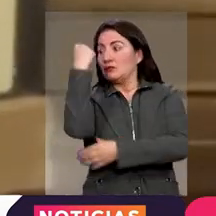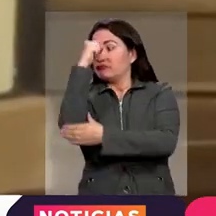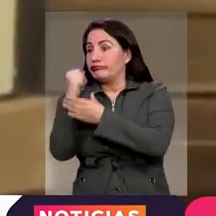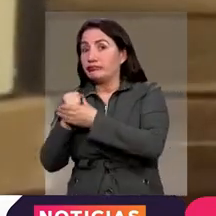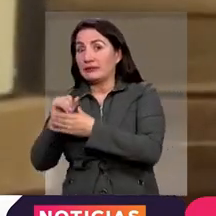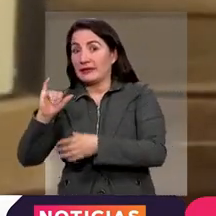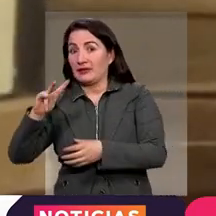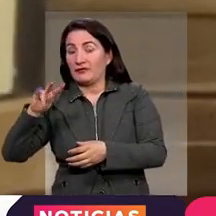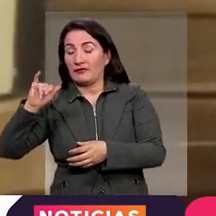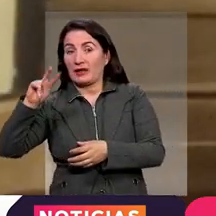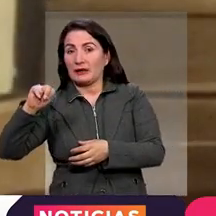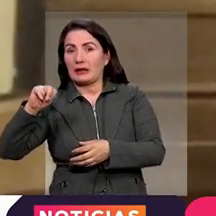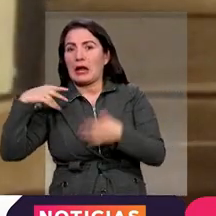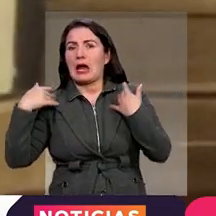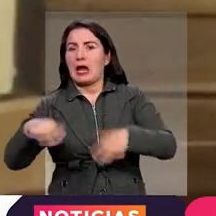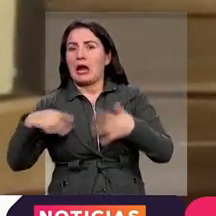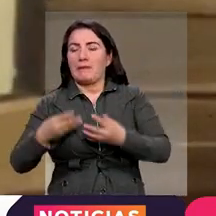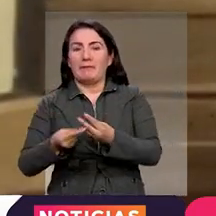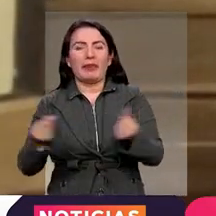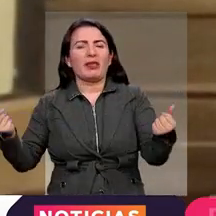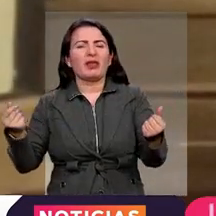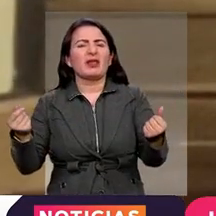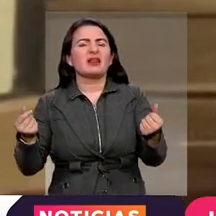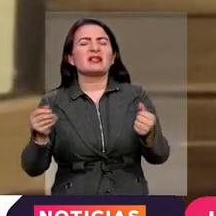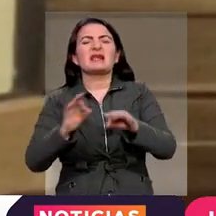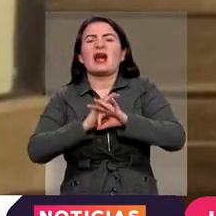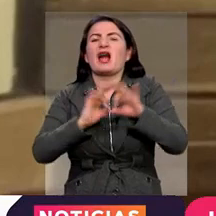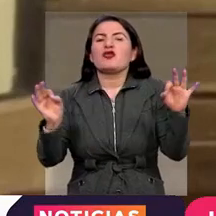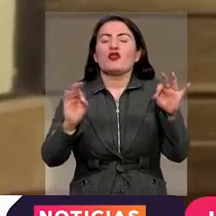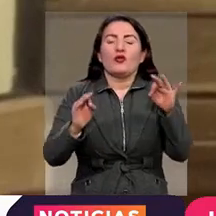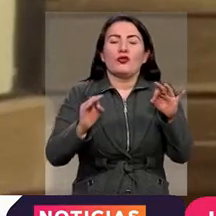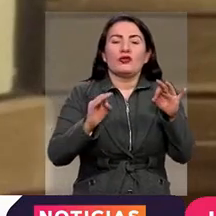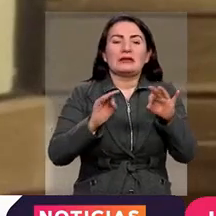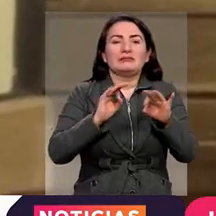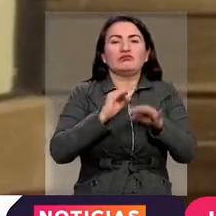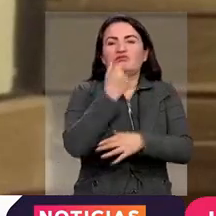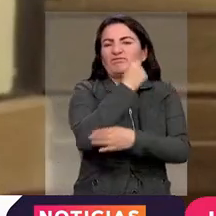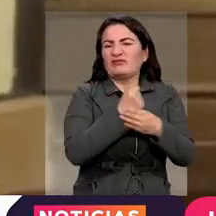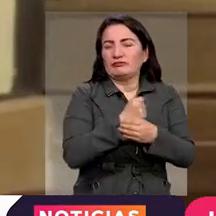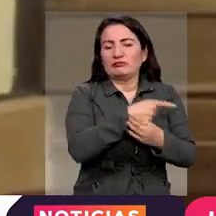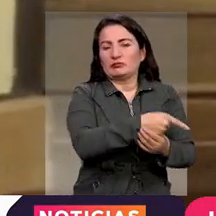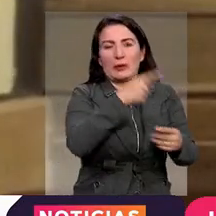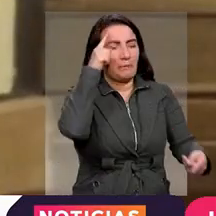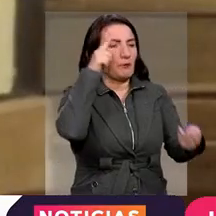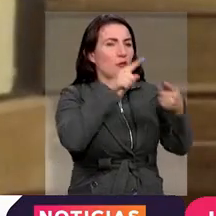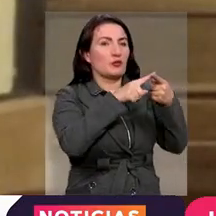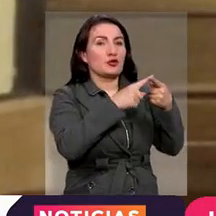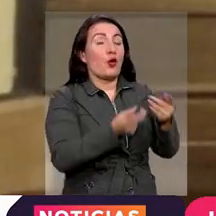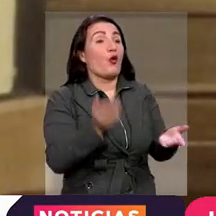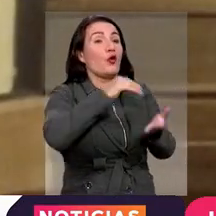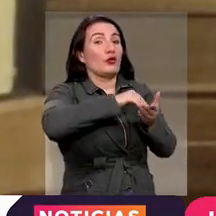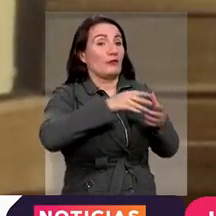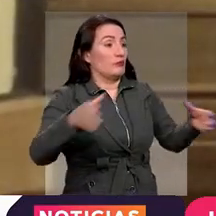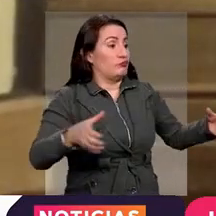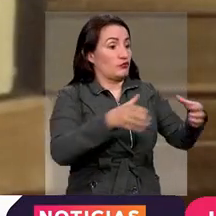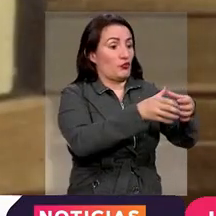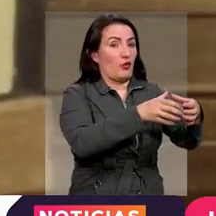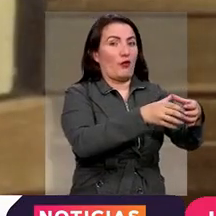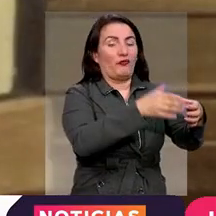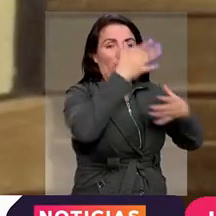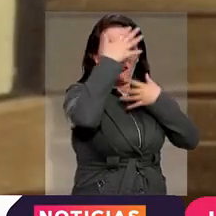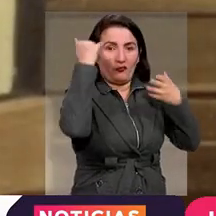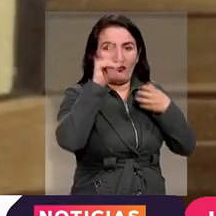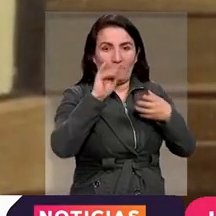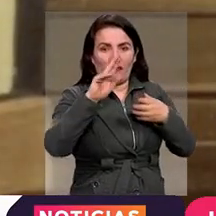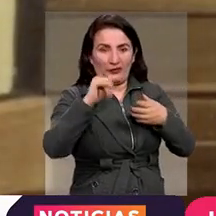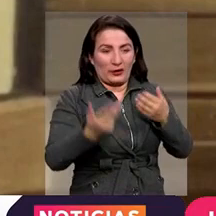aportar a que se aborte, digamos, a que se frustre ese propósito de refundación de las FARC, sumado a la coyuntura